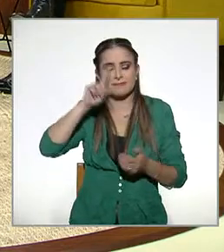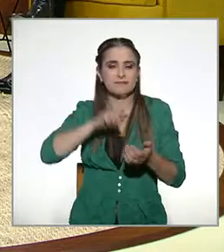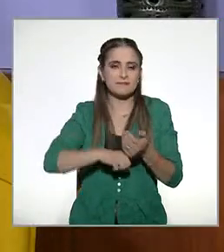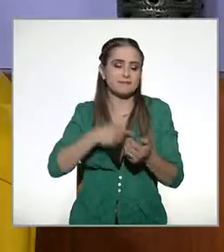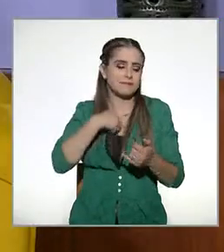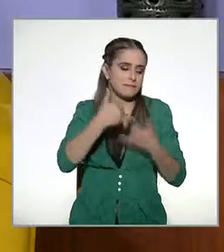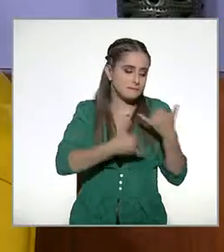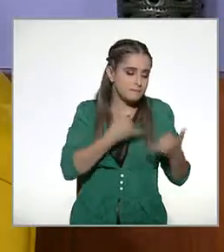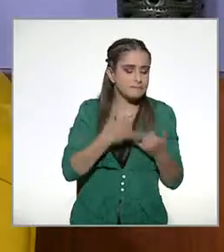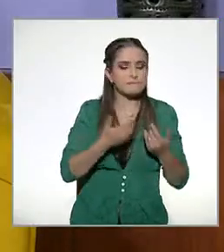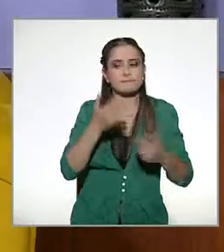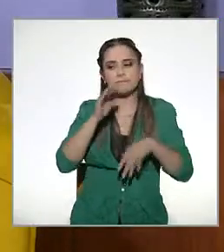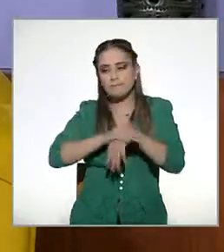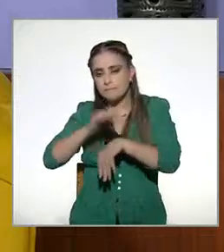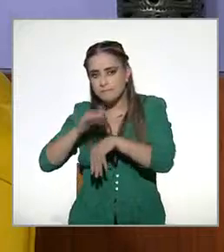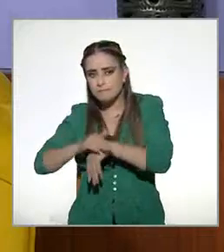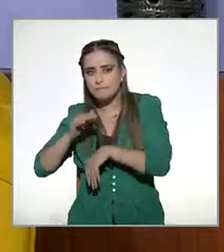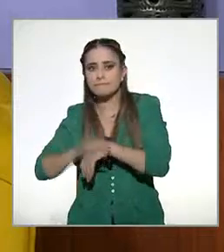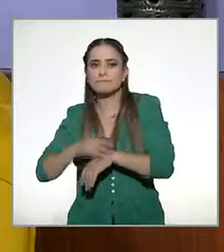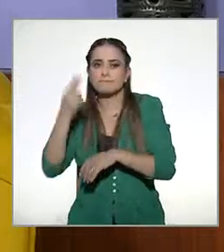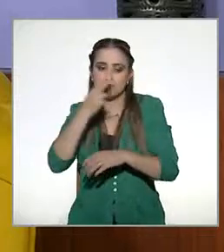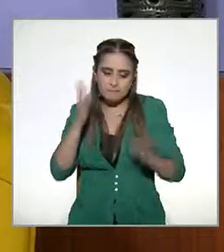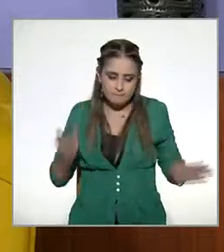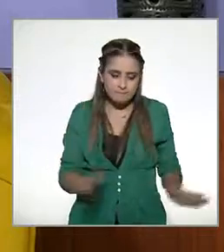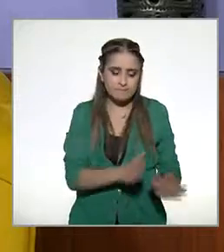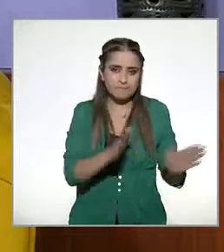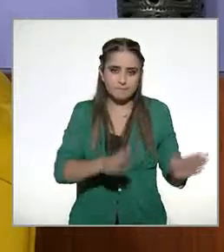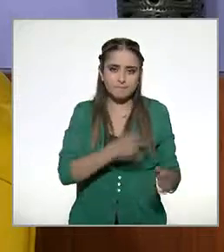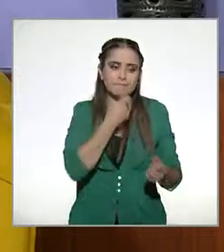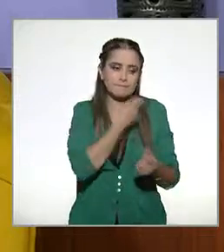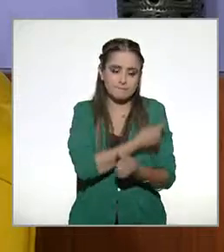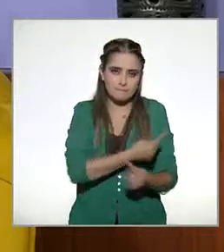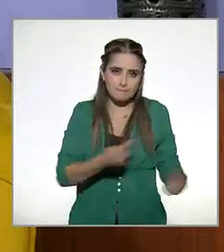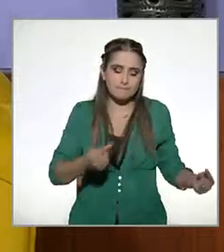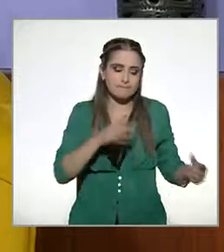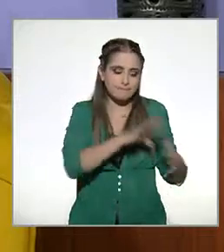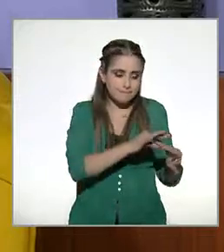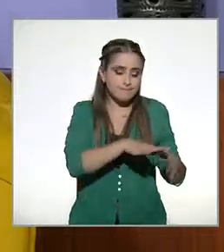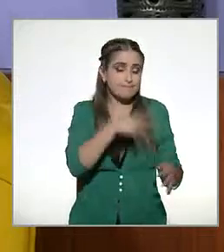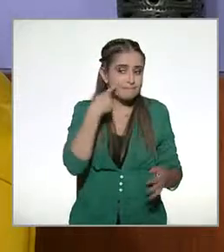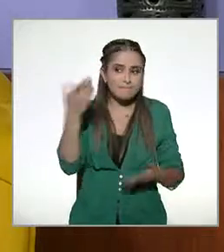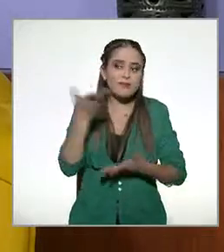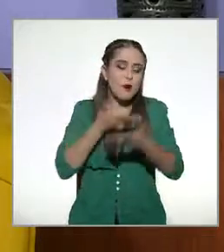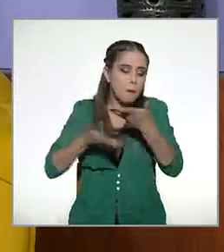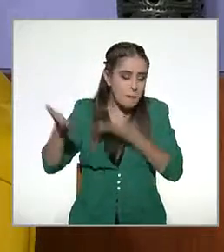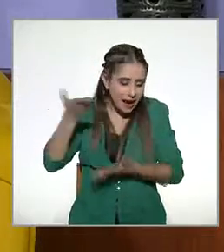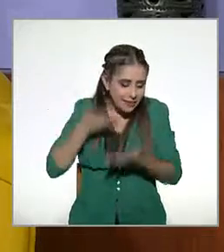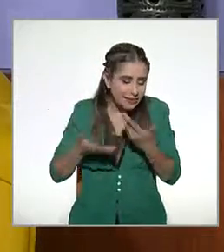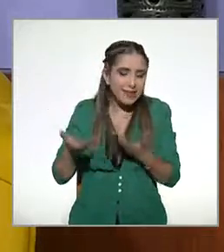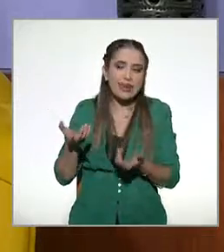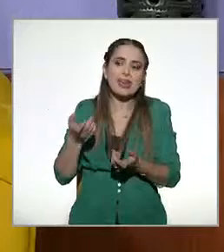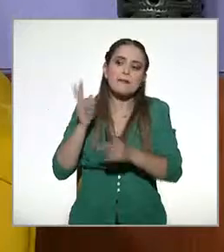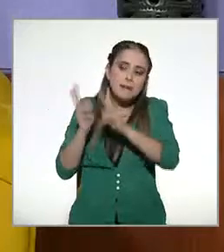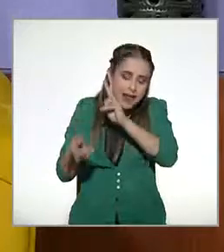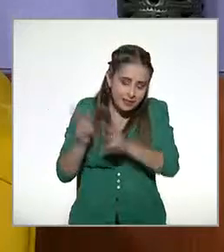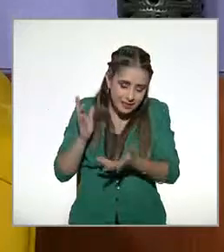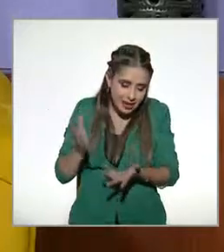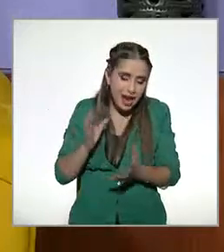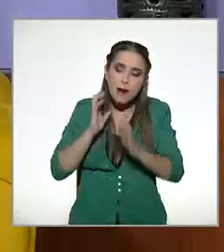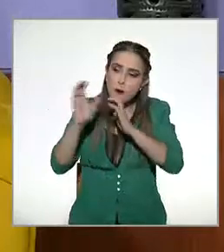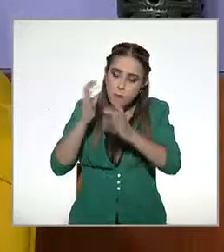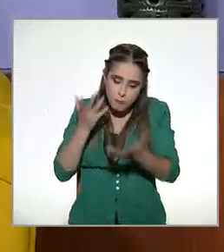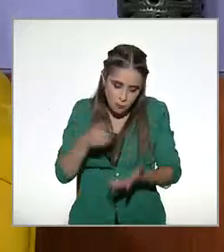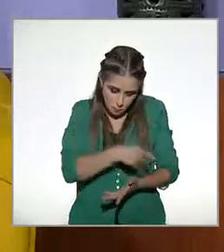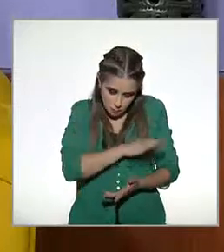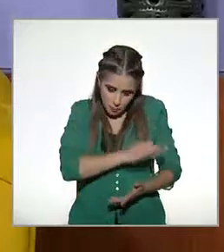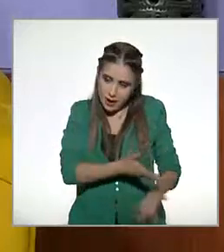del amigo propiciar eso en los niños donde enseña uno a compartir a estar me parece hoy fundamental